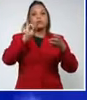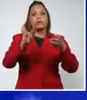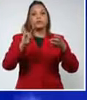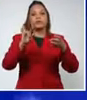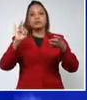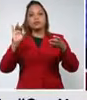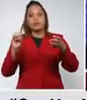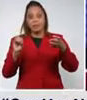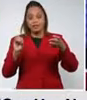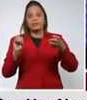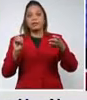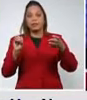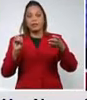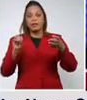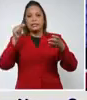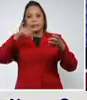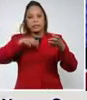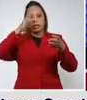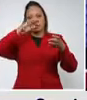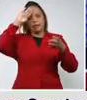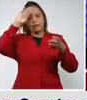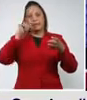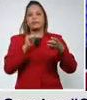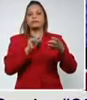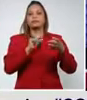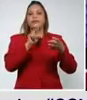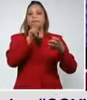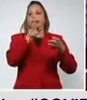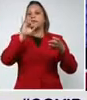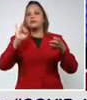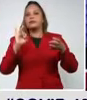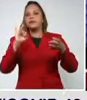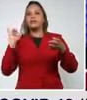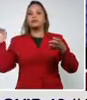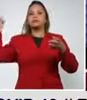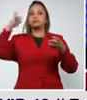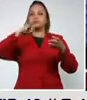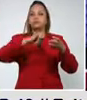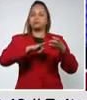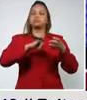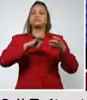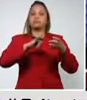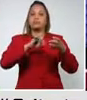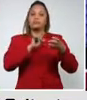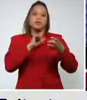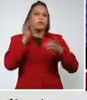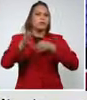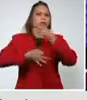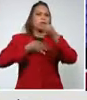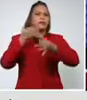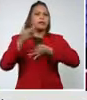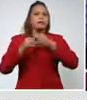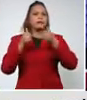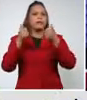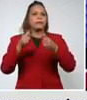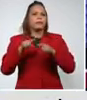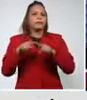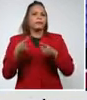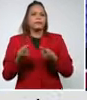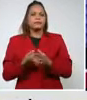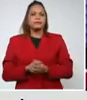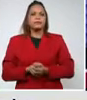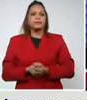970 autóctonos y 27 importados. Como yo decía,